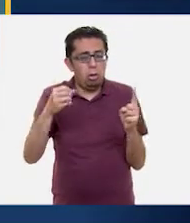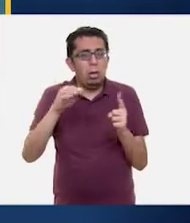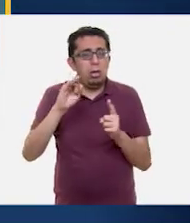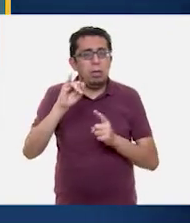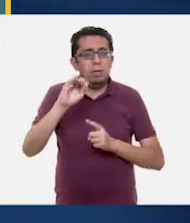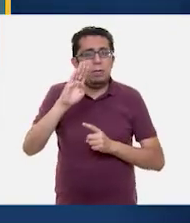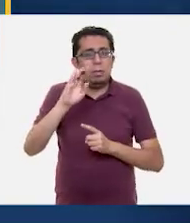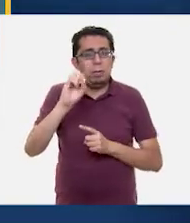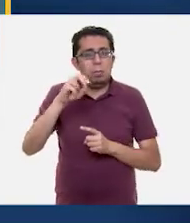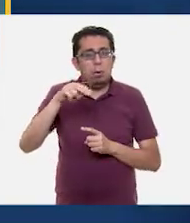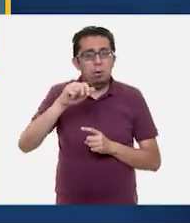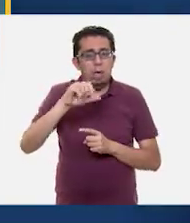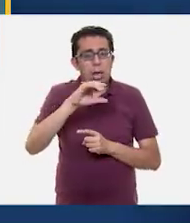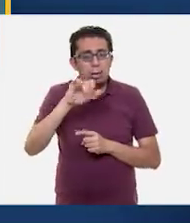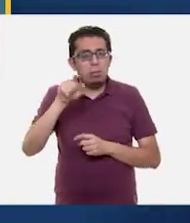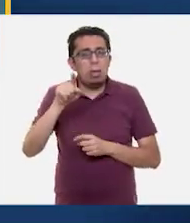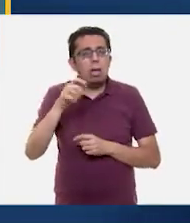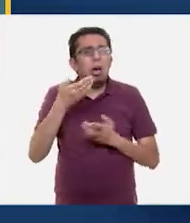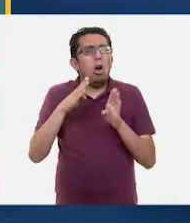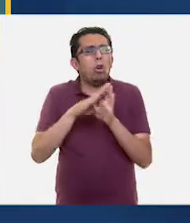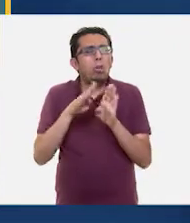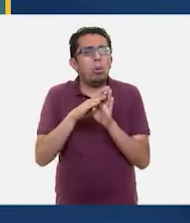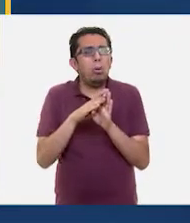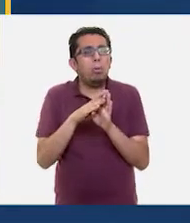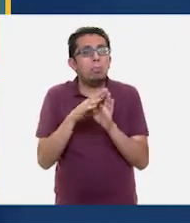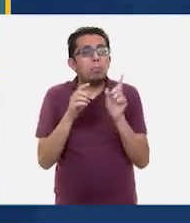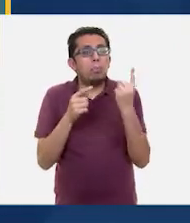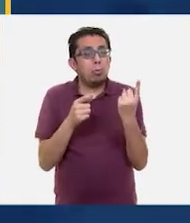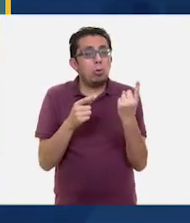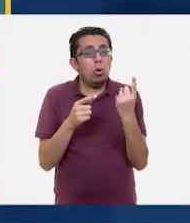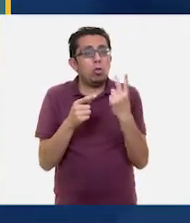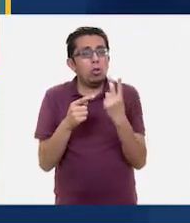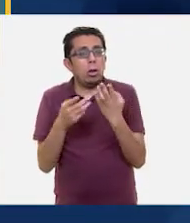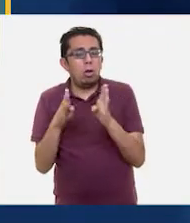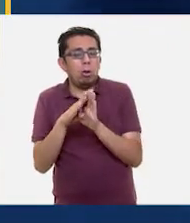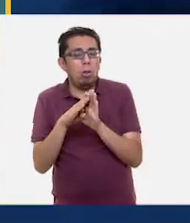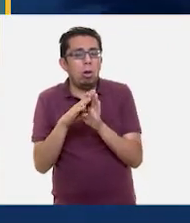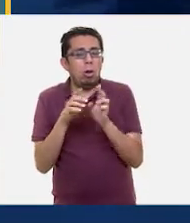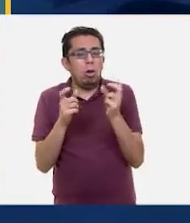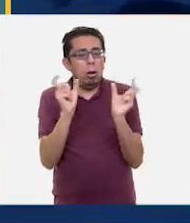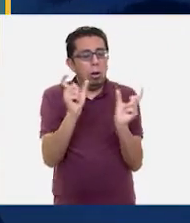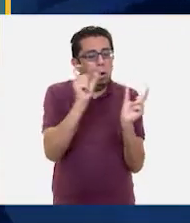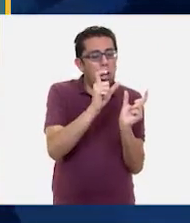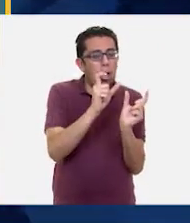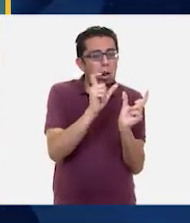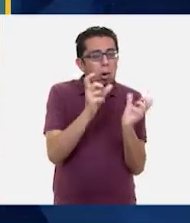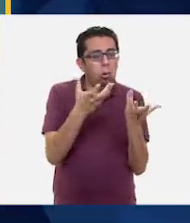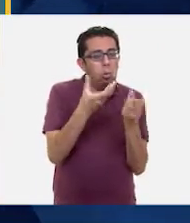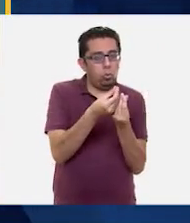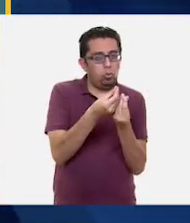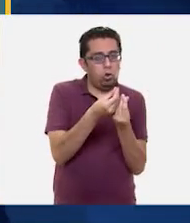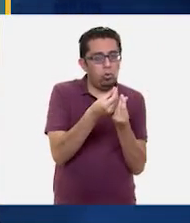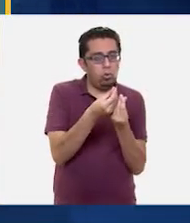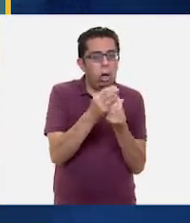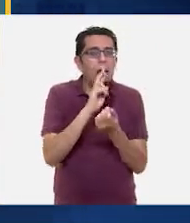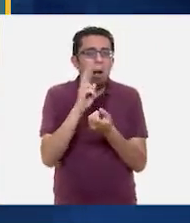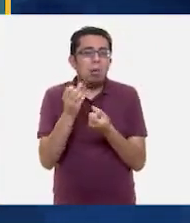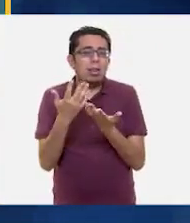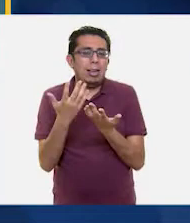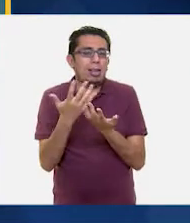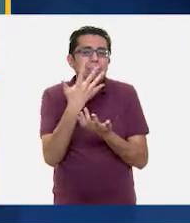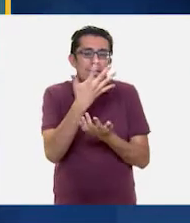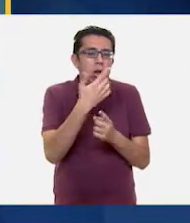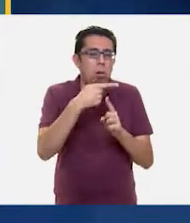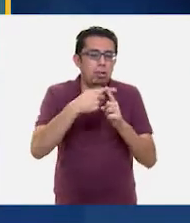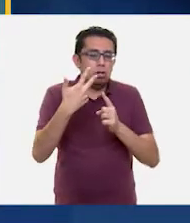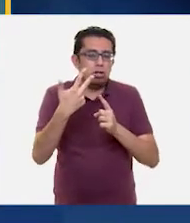la serie es el resultado de sumar los dos términos anteriores. Por ejemplo, 5 más 8 nos da 13.